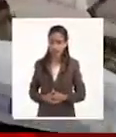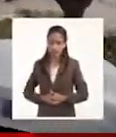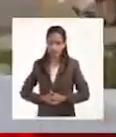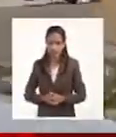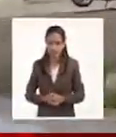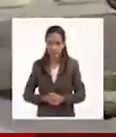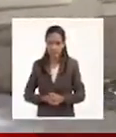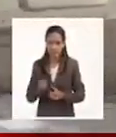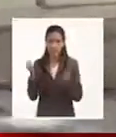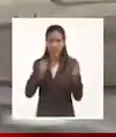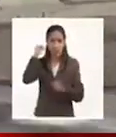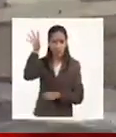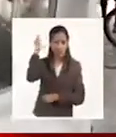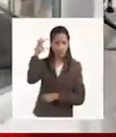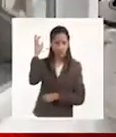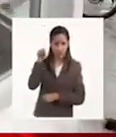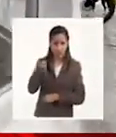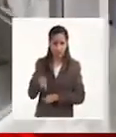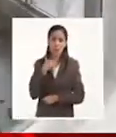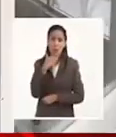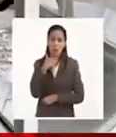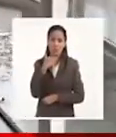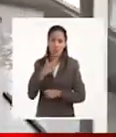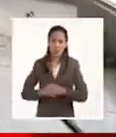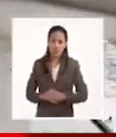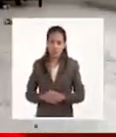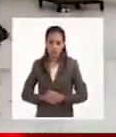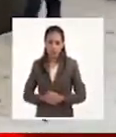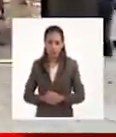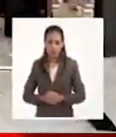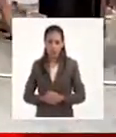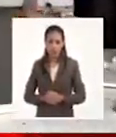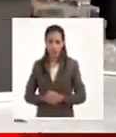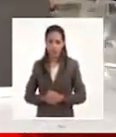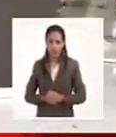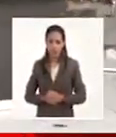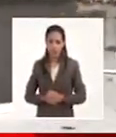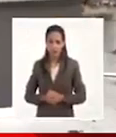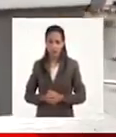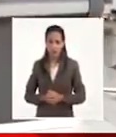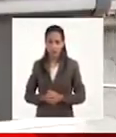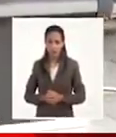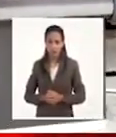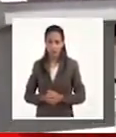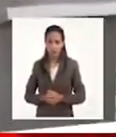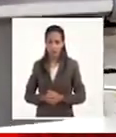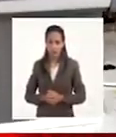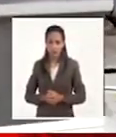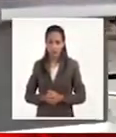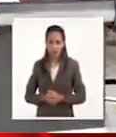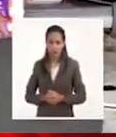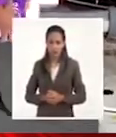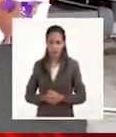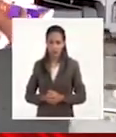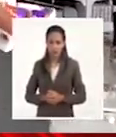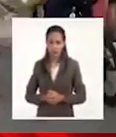locales, agredieron incluso clínicas dedicadas a la lucha contra la COVID, clínicas donde habían niños además